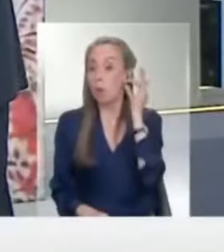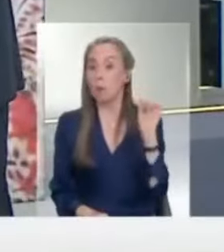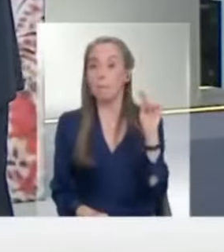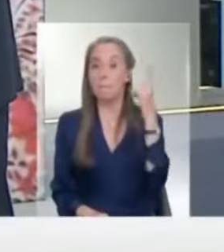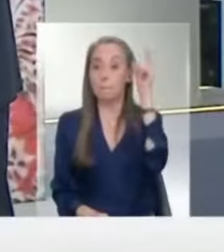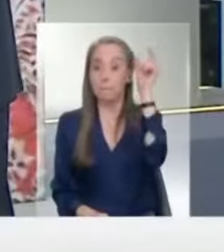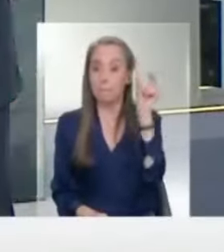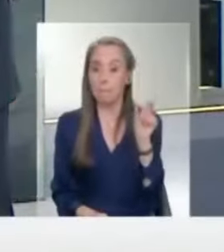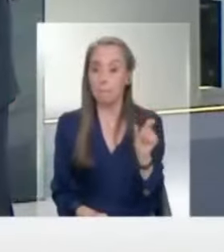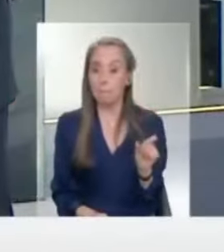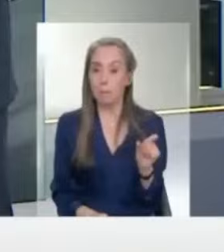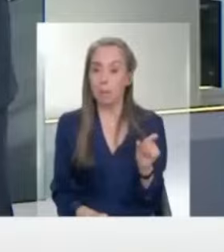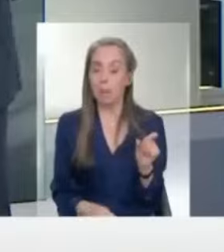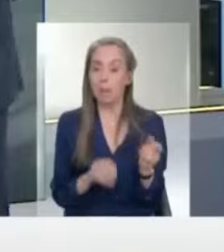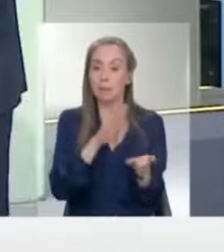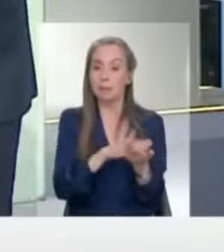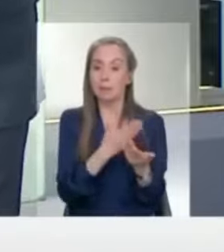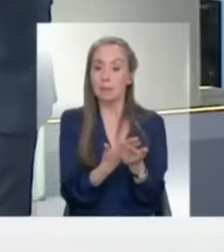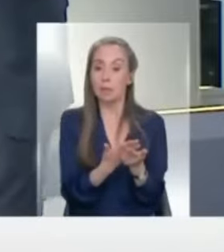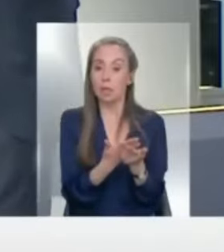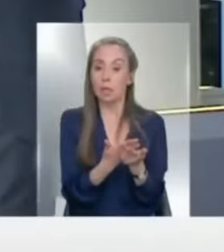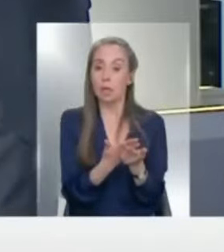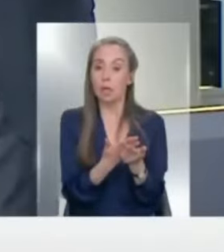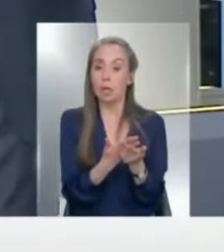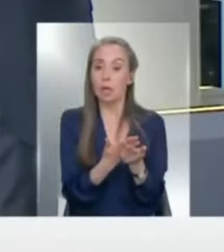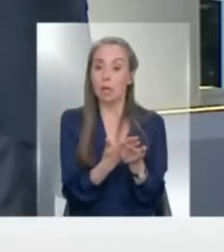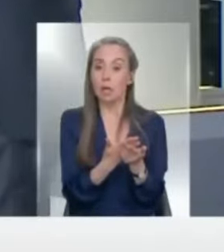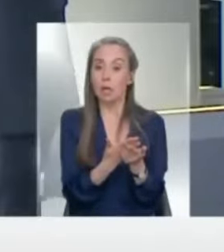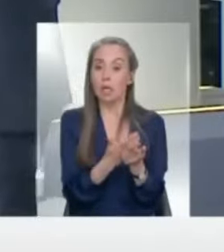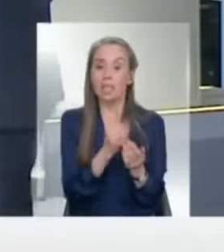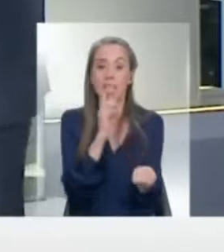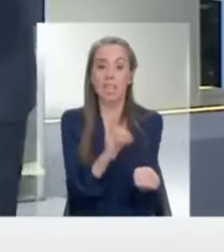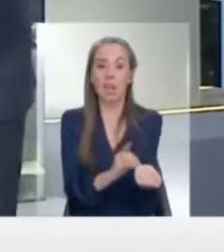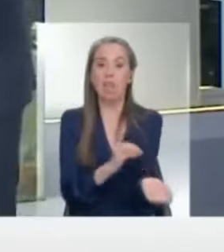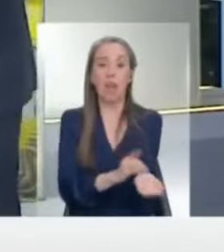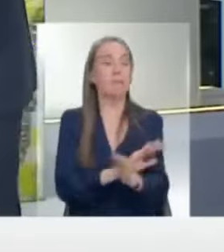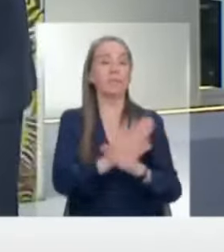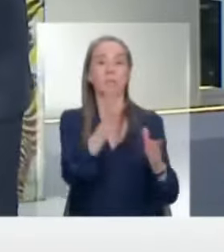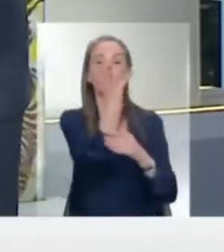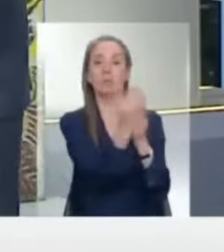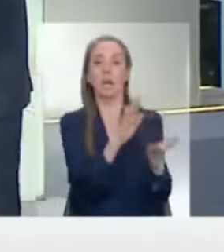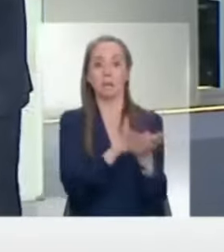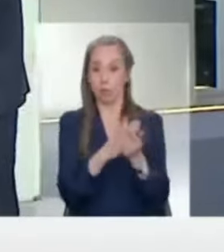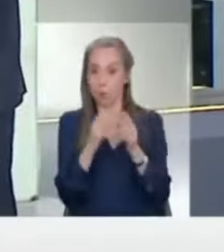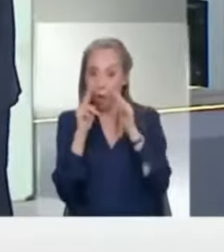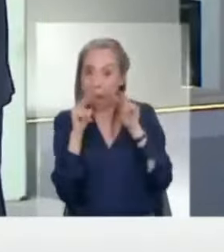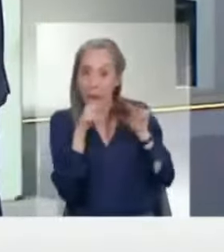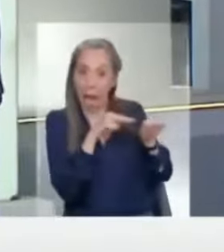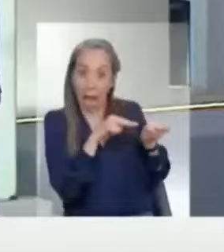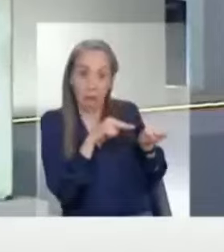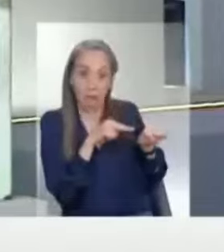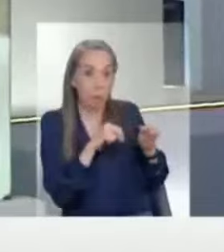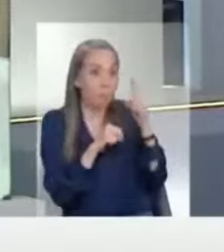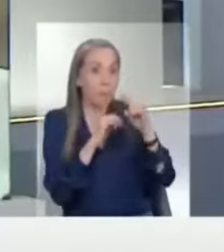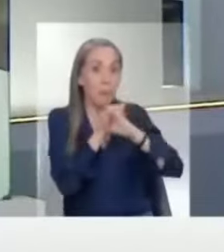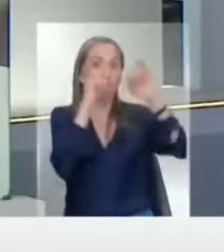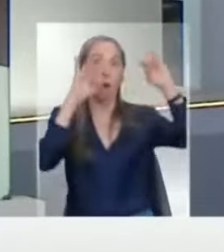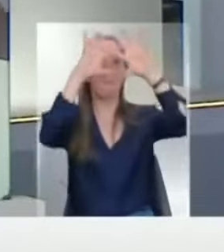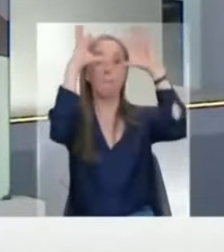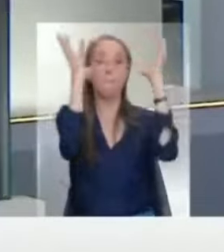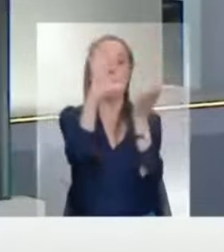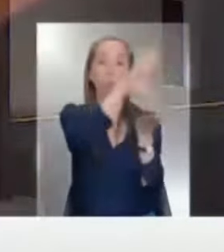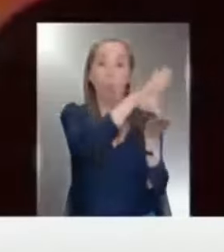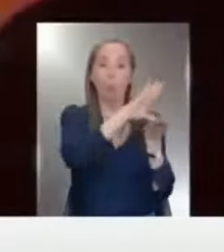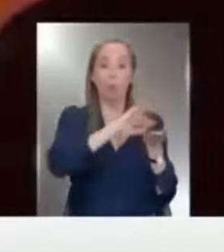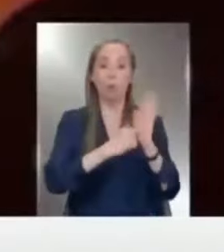primer caso de curación la han curado de su diabetes atención con esto Esto es una Primicia de clase mundial ha